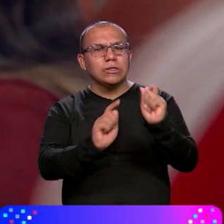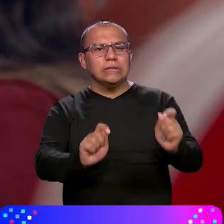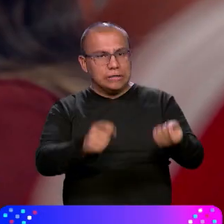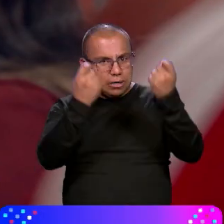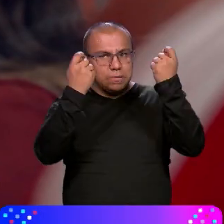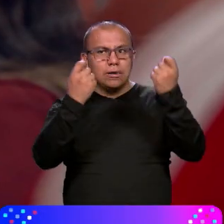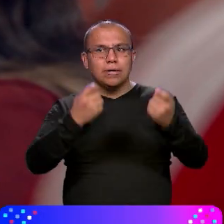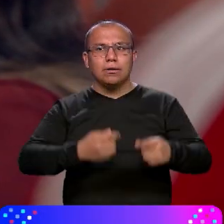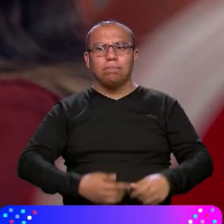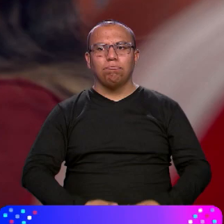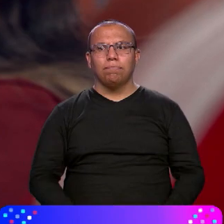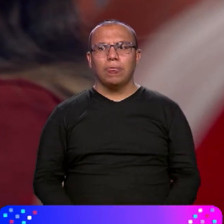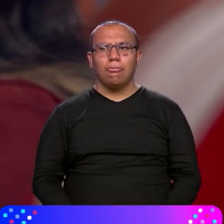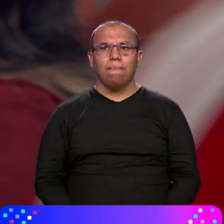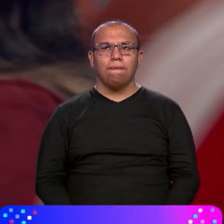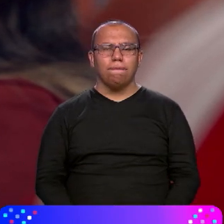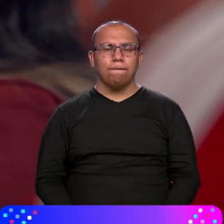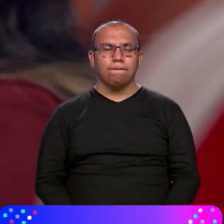¿no?